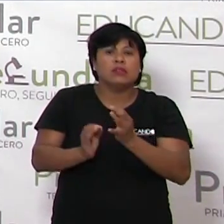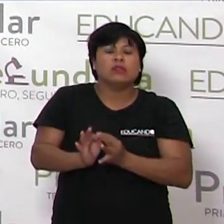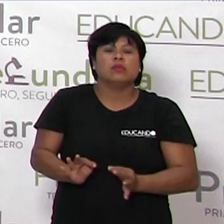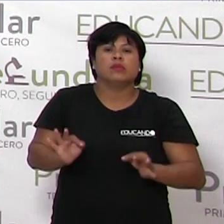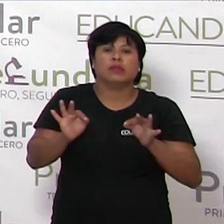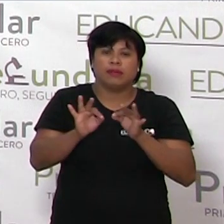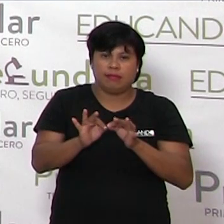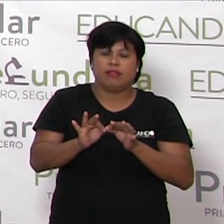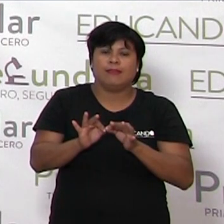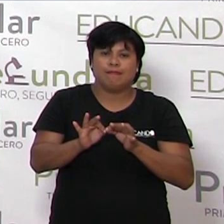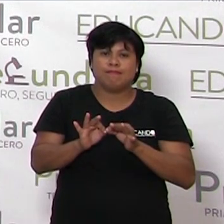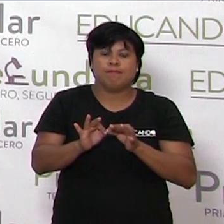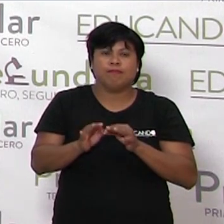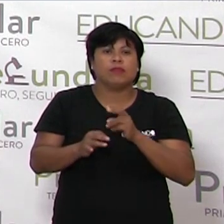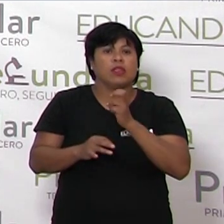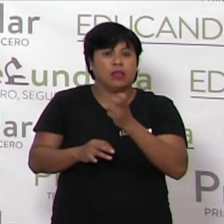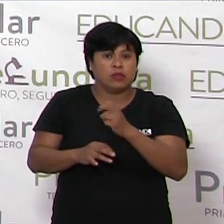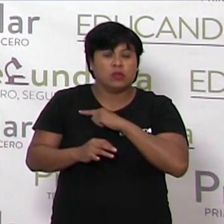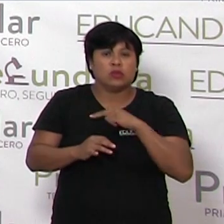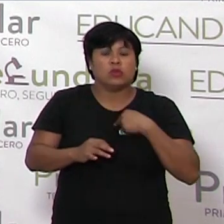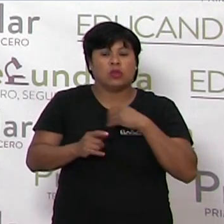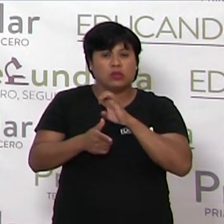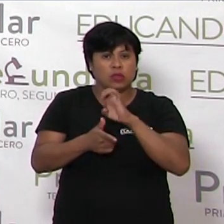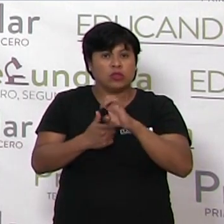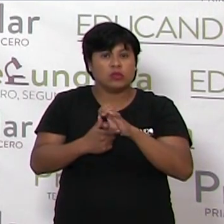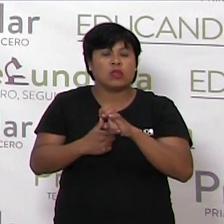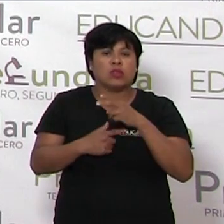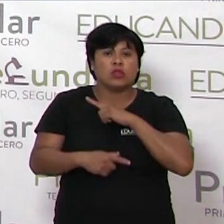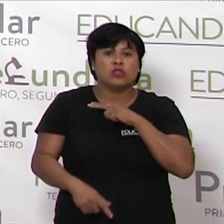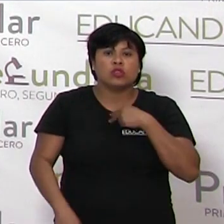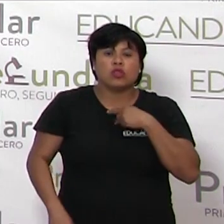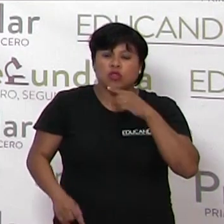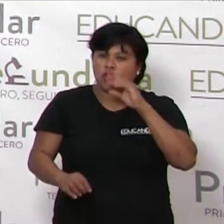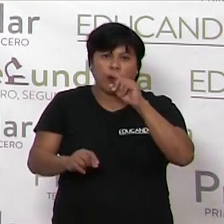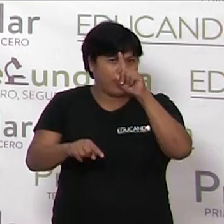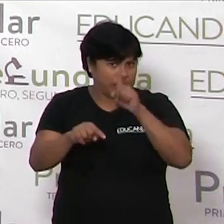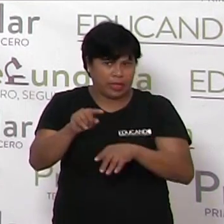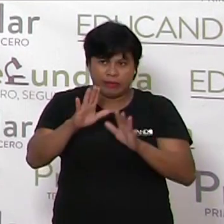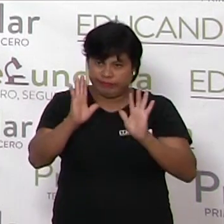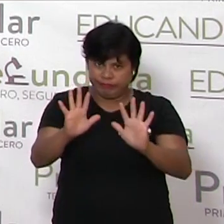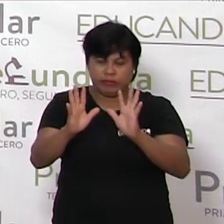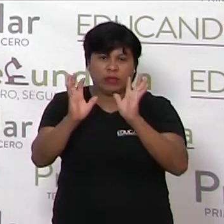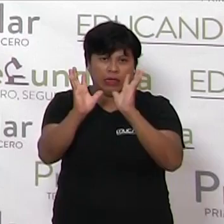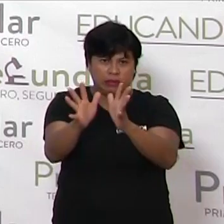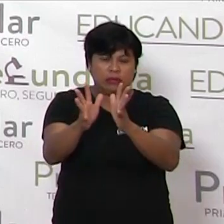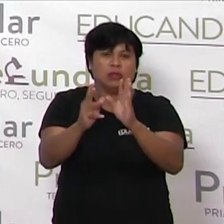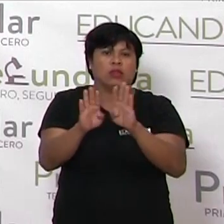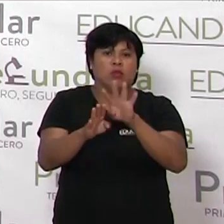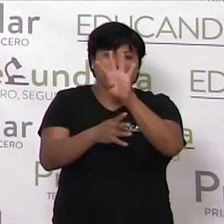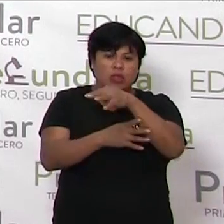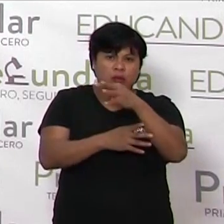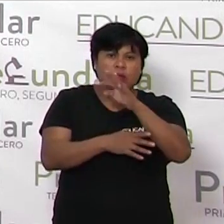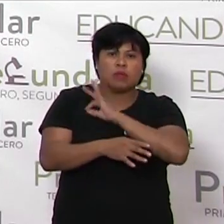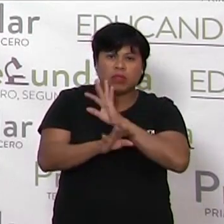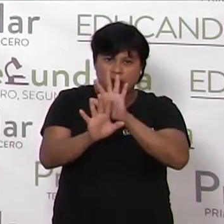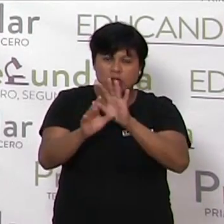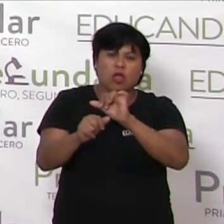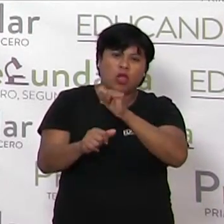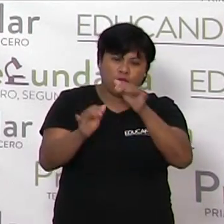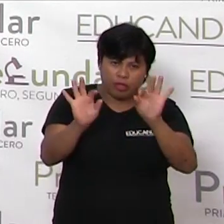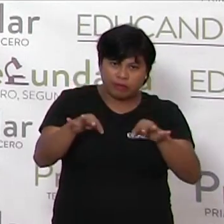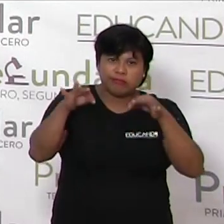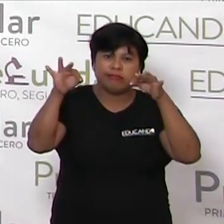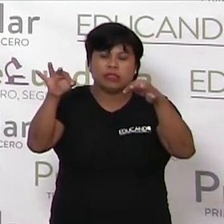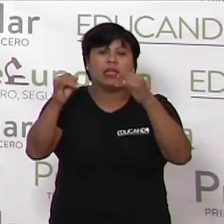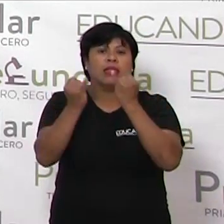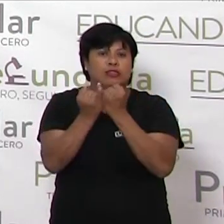es importantísimo. Y vamos a ir entonces, ahora no voy a quitar la tabla, voy a pegar una encima, la cual nos pueda